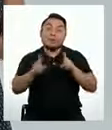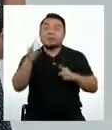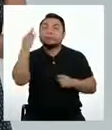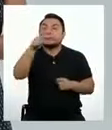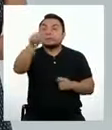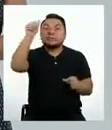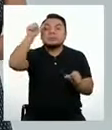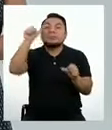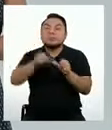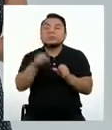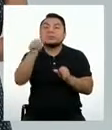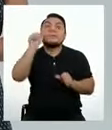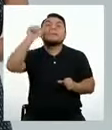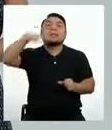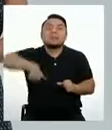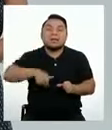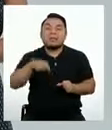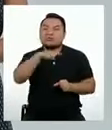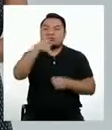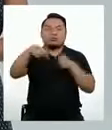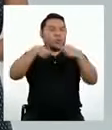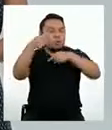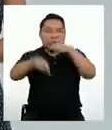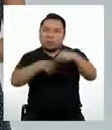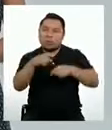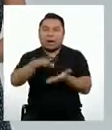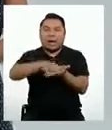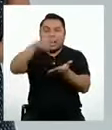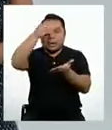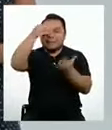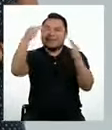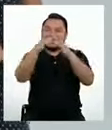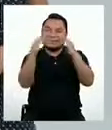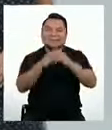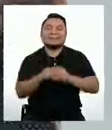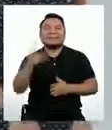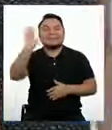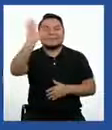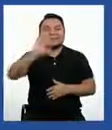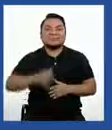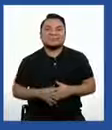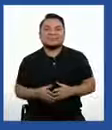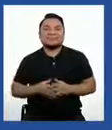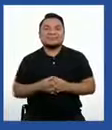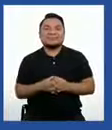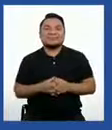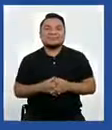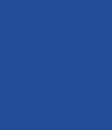siempre recuerda que te esperamos mañana porque todos los días aprendemos en casa. Chao, chao.